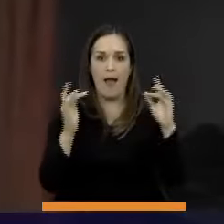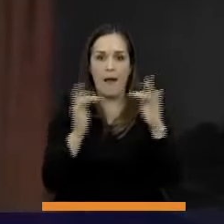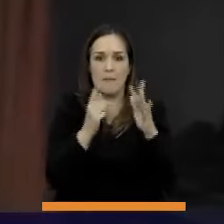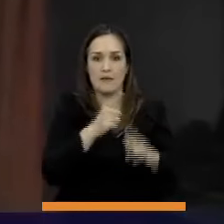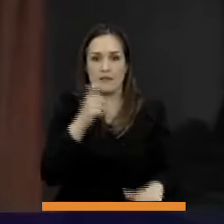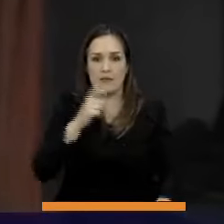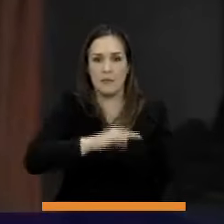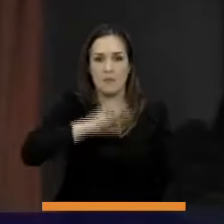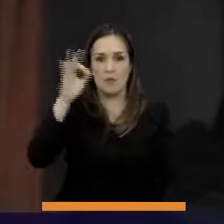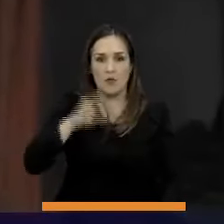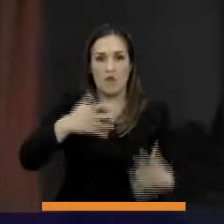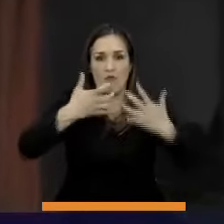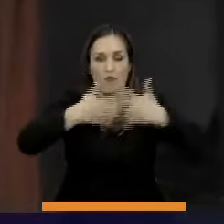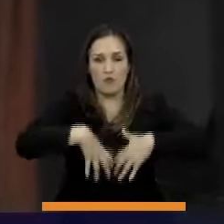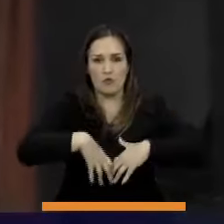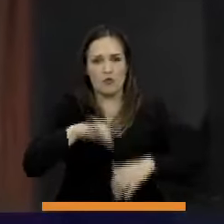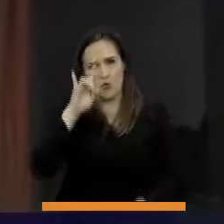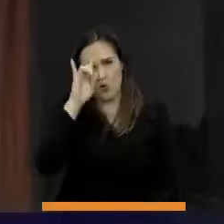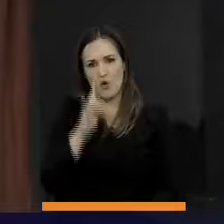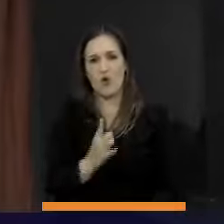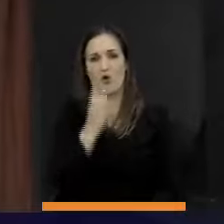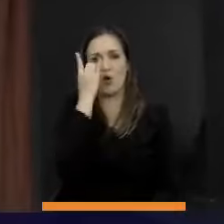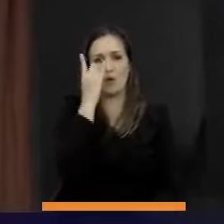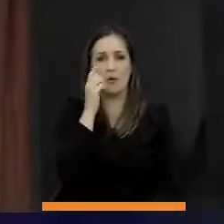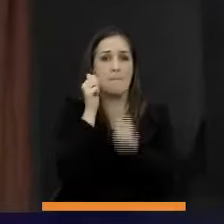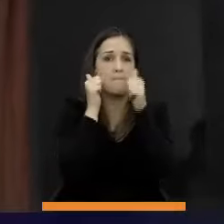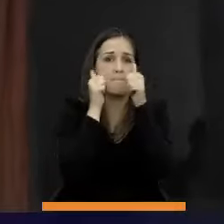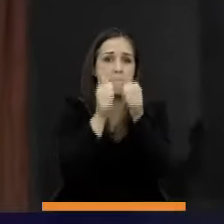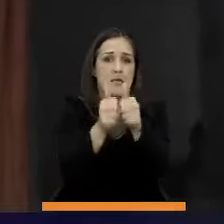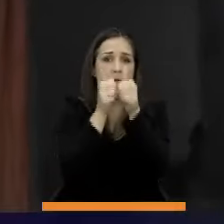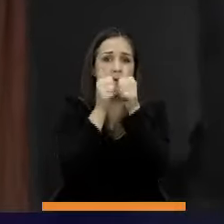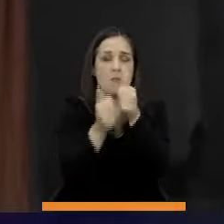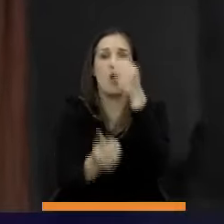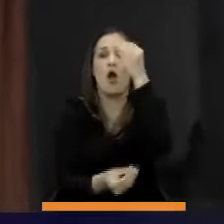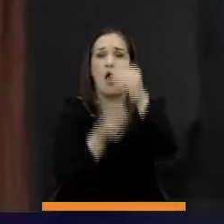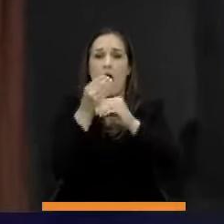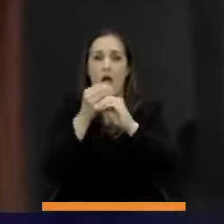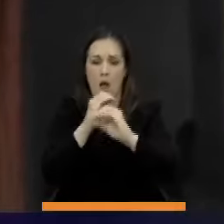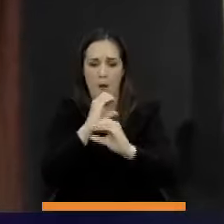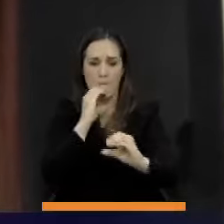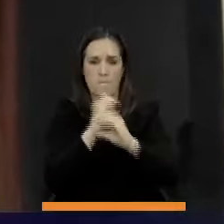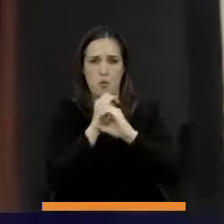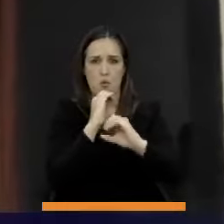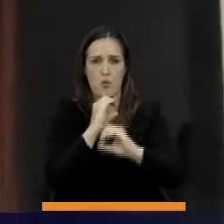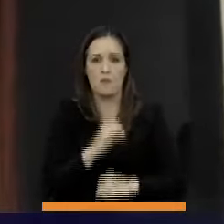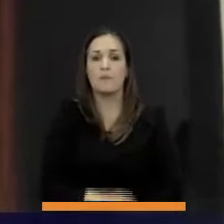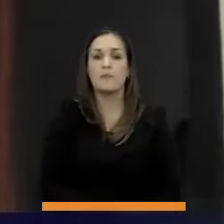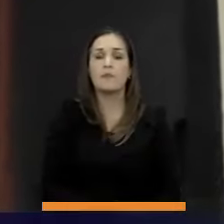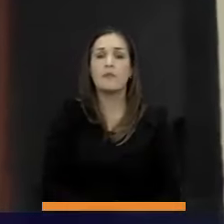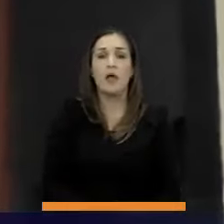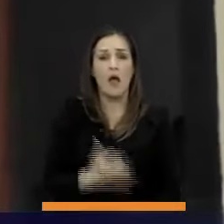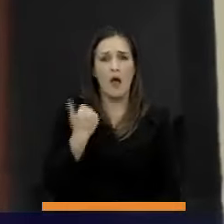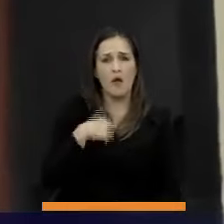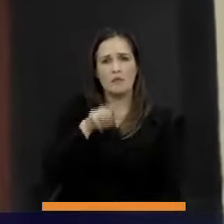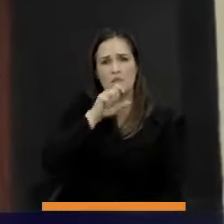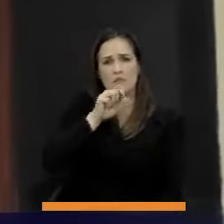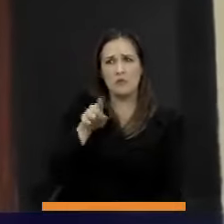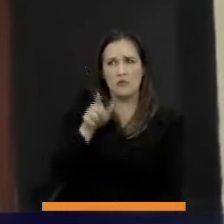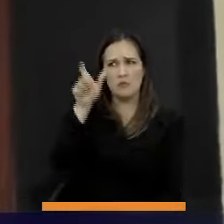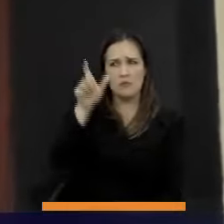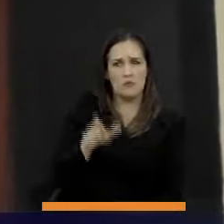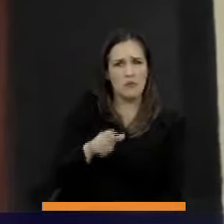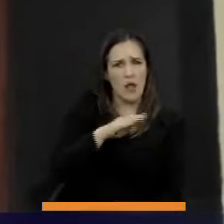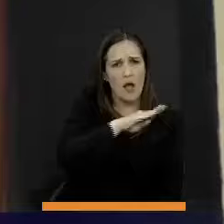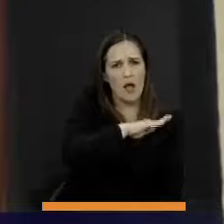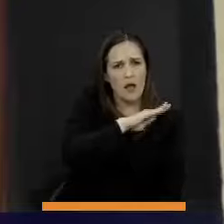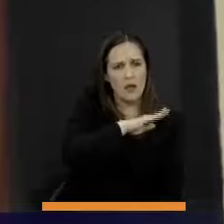100% y funcionando. Y la única manera de saberlo es que conectándonos a él. RTVS Noticias le preguntó a Pedro Vázquez,